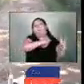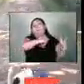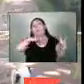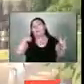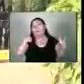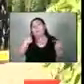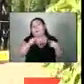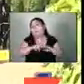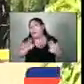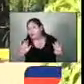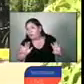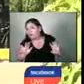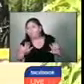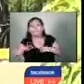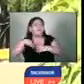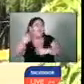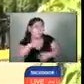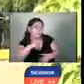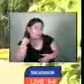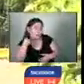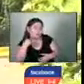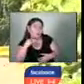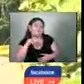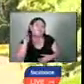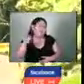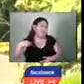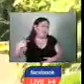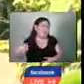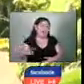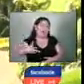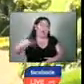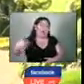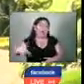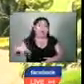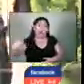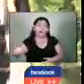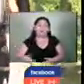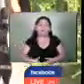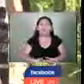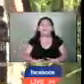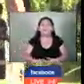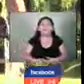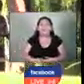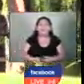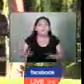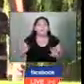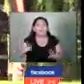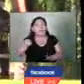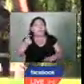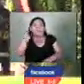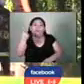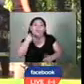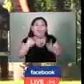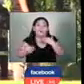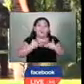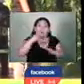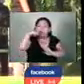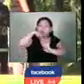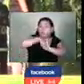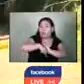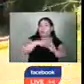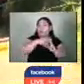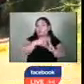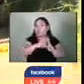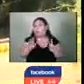Pero que ha habido muertos ya no, pero que asaltan sí cada rato. Las autoridades no brindaron más detalles sobre el doble crimen y aún se